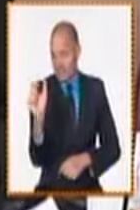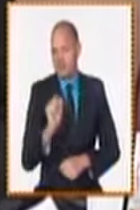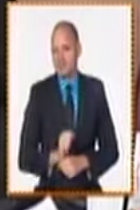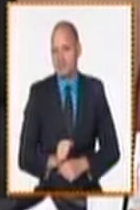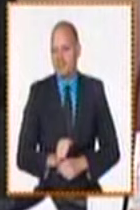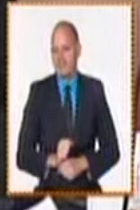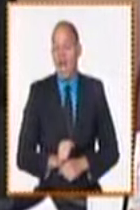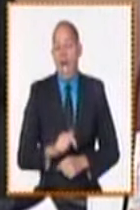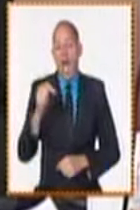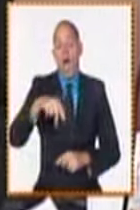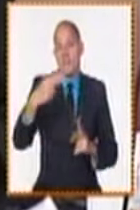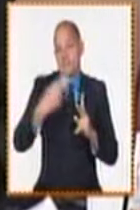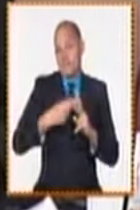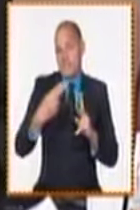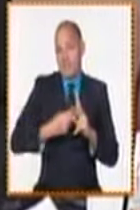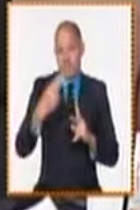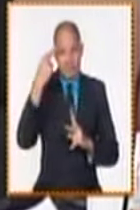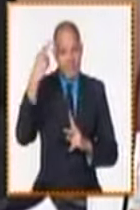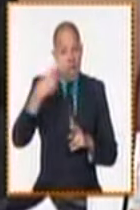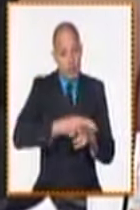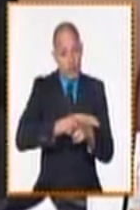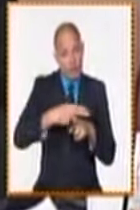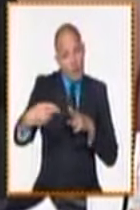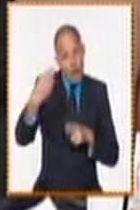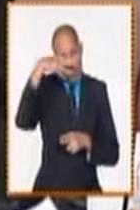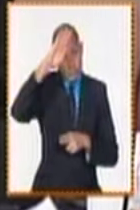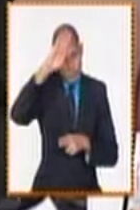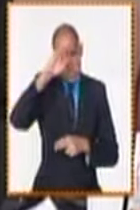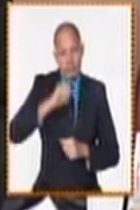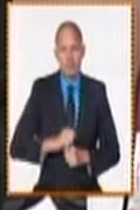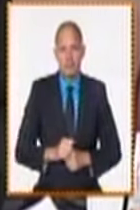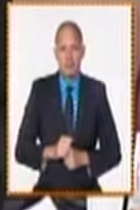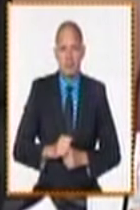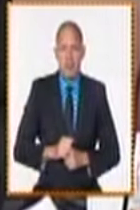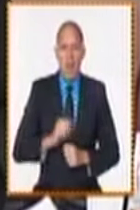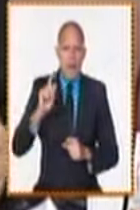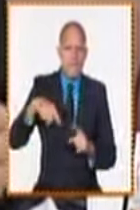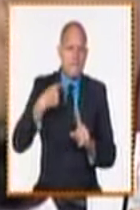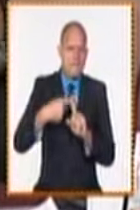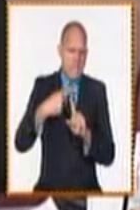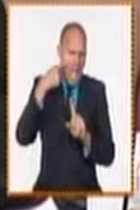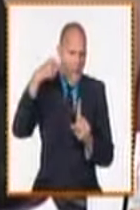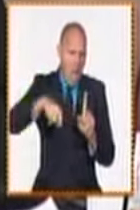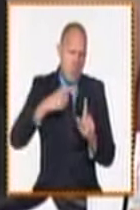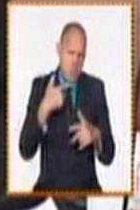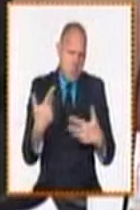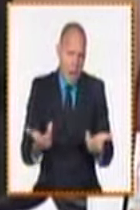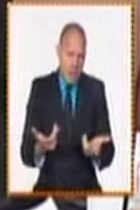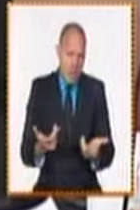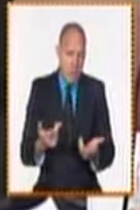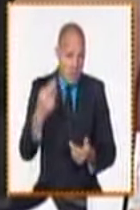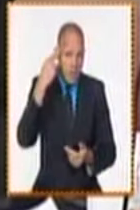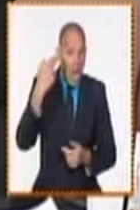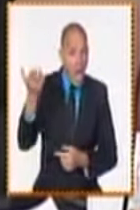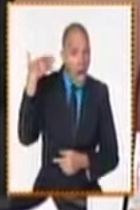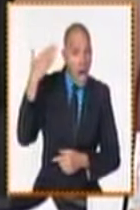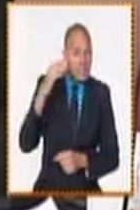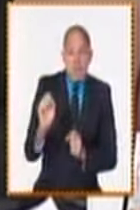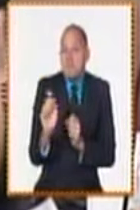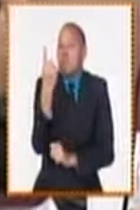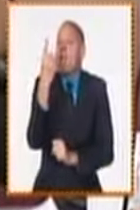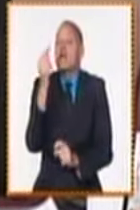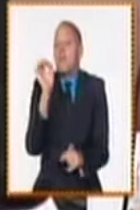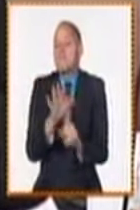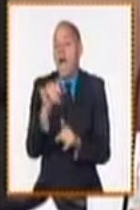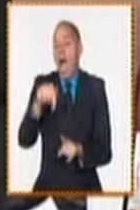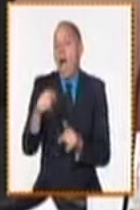hoy celebra la historia de la patria, no solo celebra el hecho de haberse cantado por primera vez el himno de